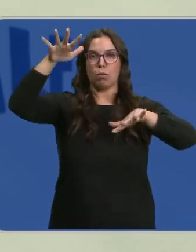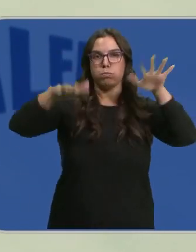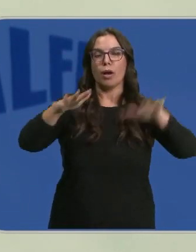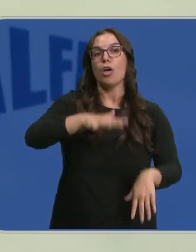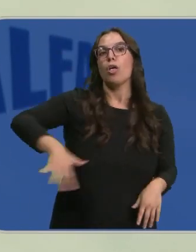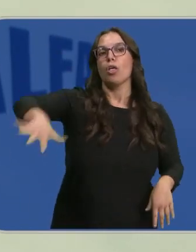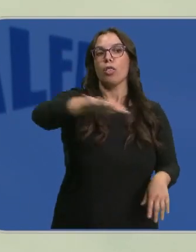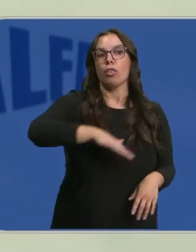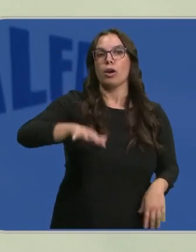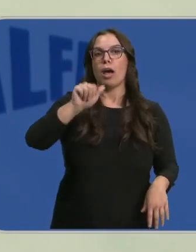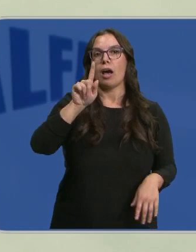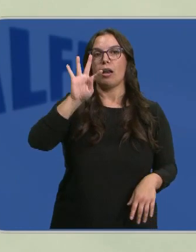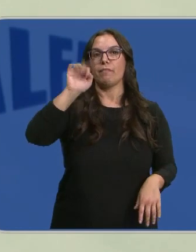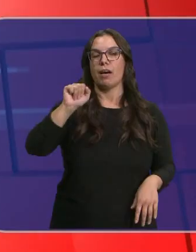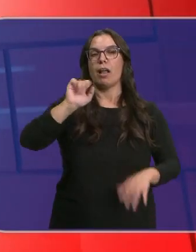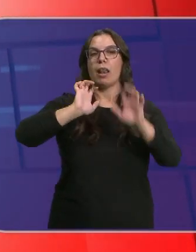es zona Alfa León.